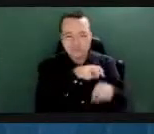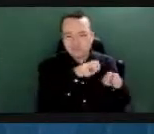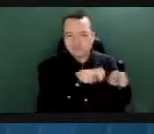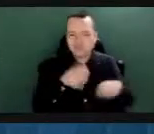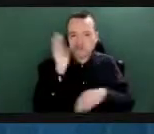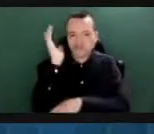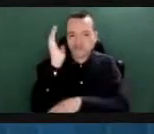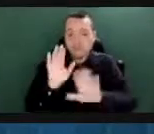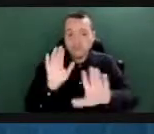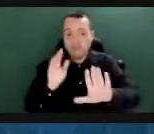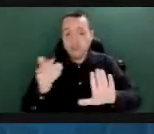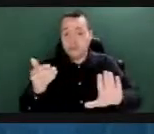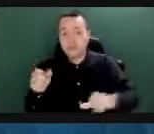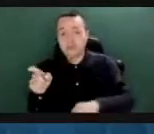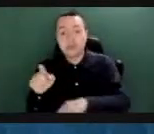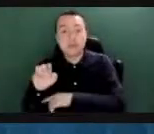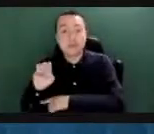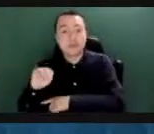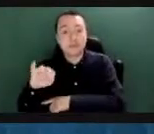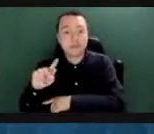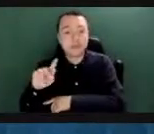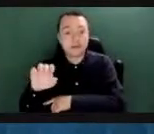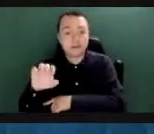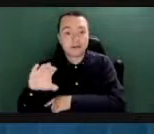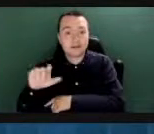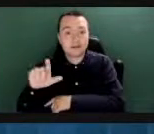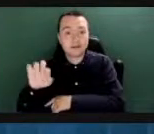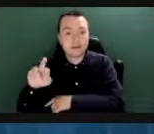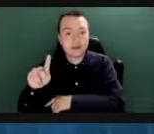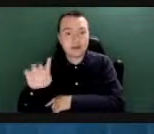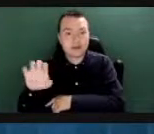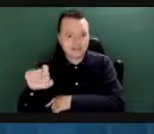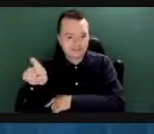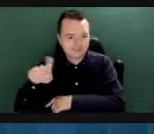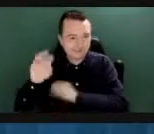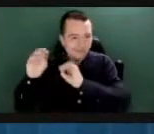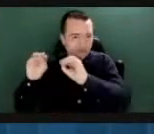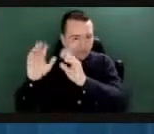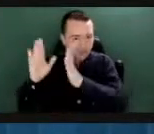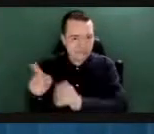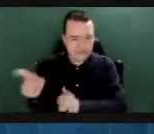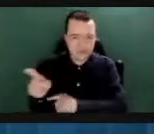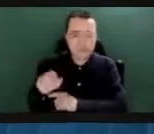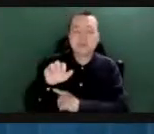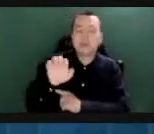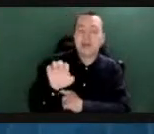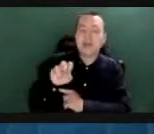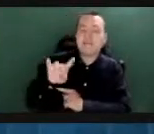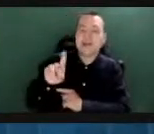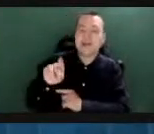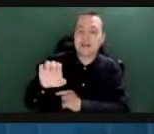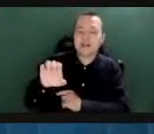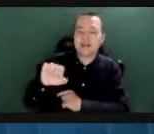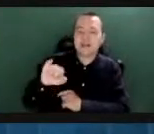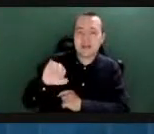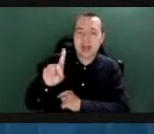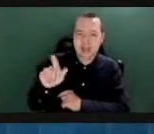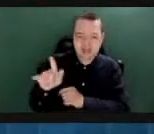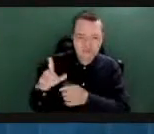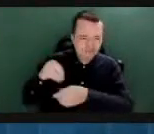Mike Clark de Evidence Aid, quien es el director emérito de investigaciones de Evidence Aid, nos va a hacer una